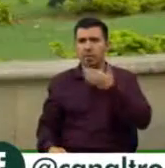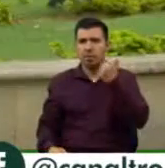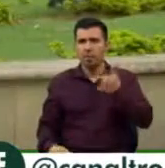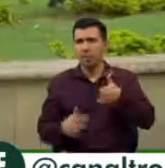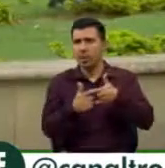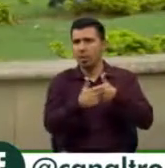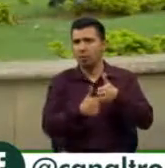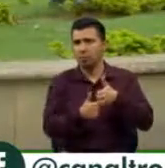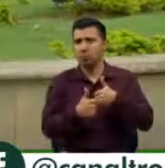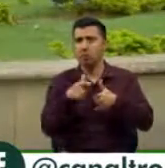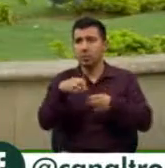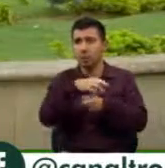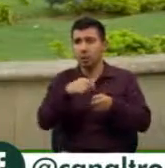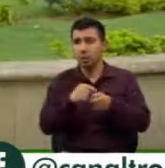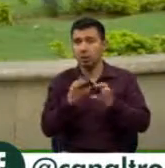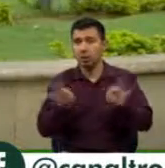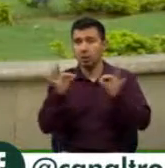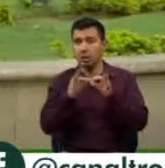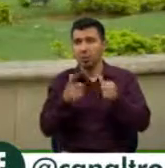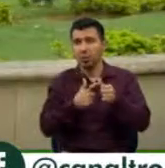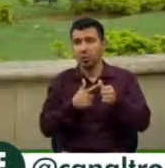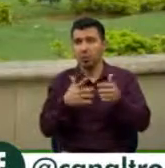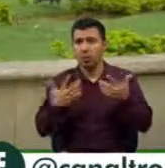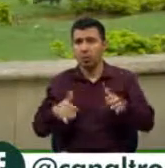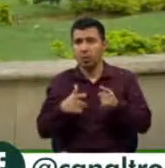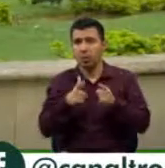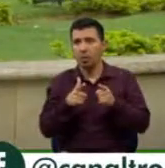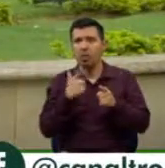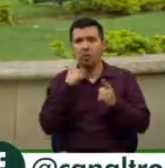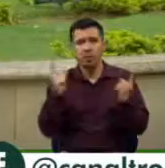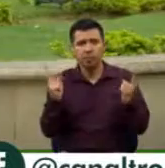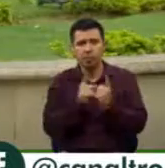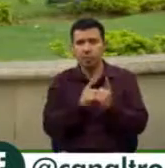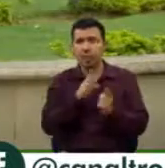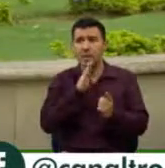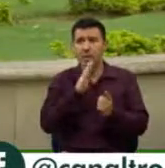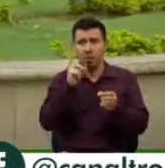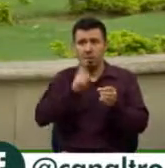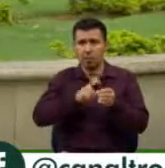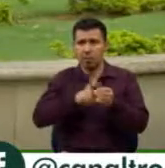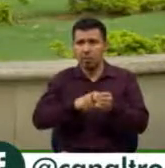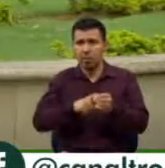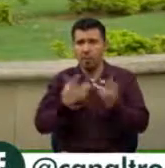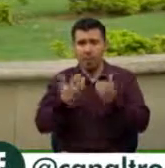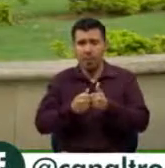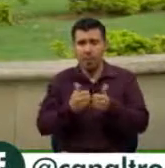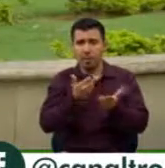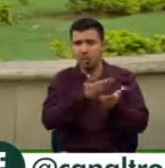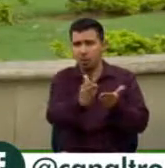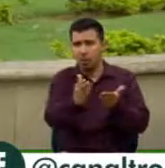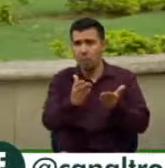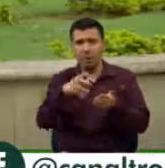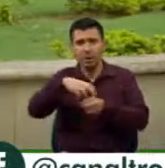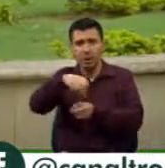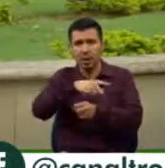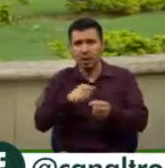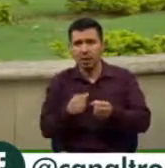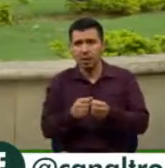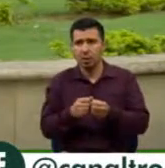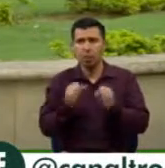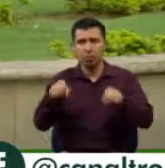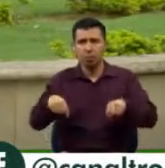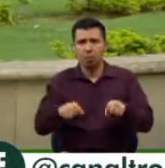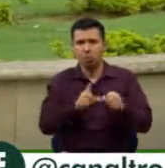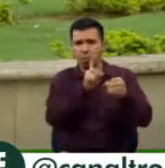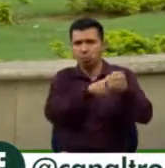Los empresarios que deseen inscribirse y participar de este primer encuentro de relacionamiento comercial Santander Compra Santander pueden ingresar a